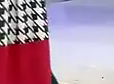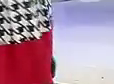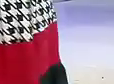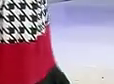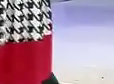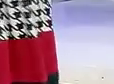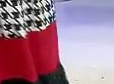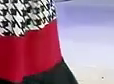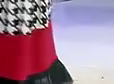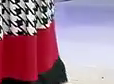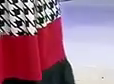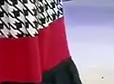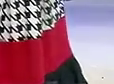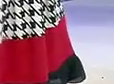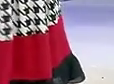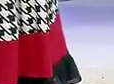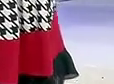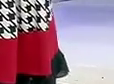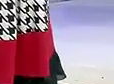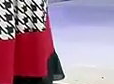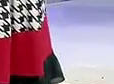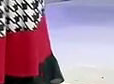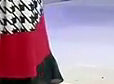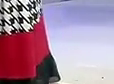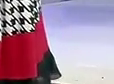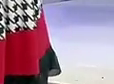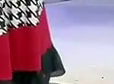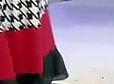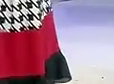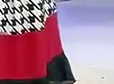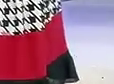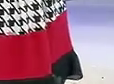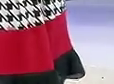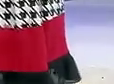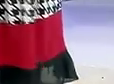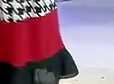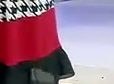que coge el timón y llévelo a la dirección que usted elija.